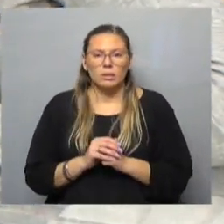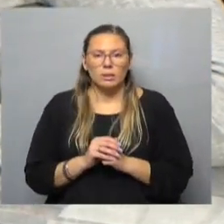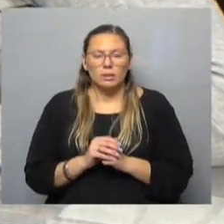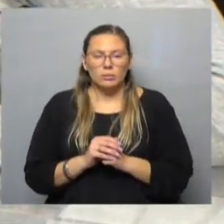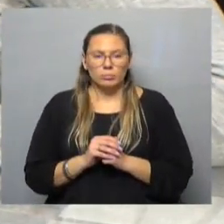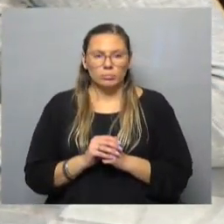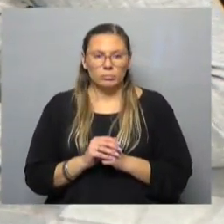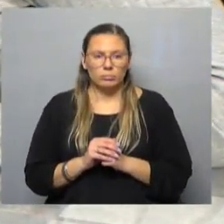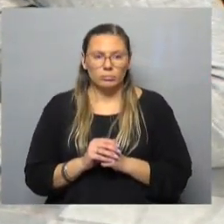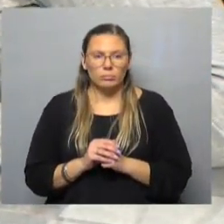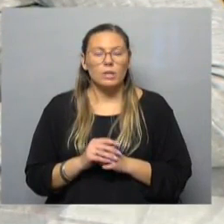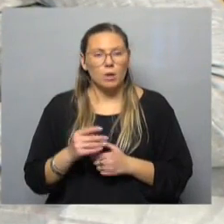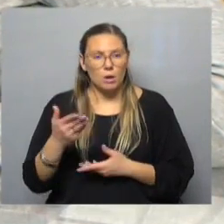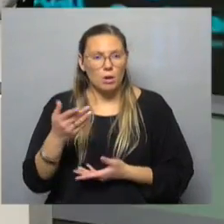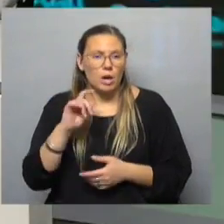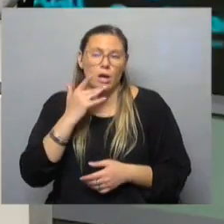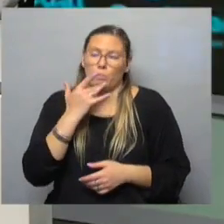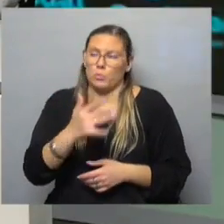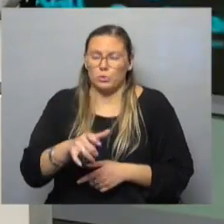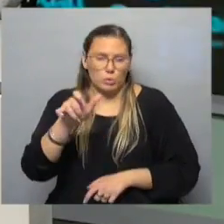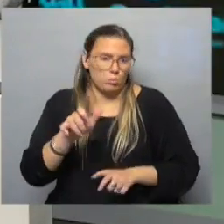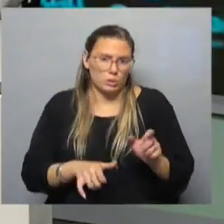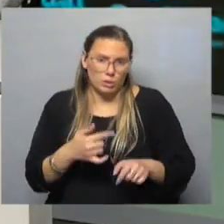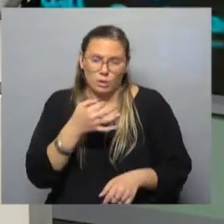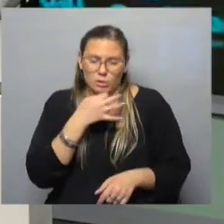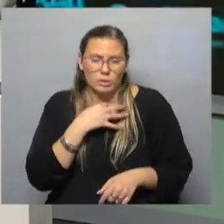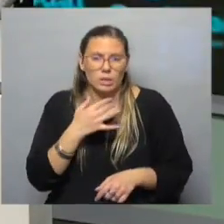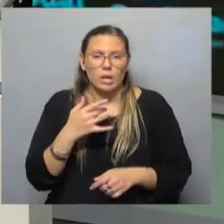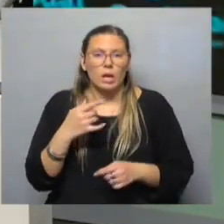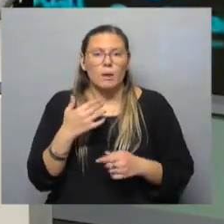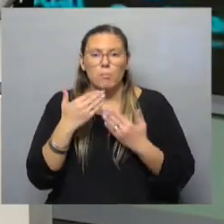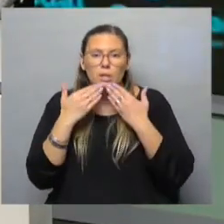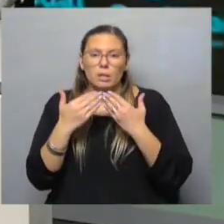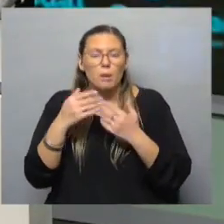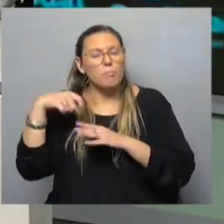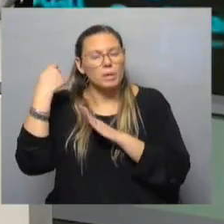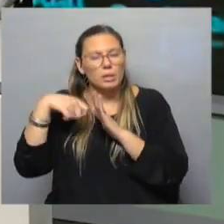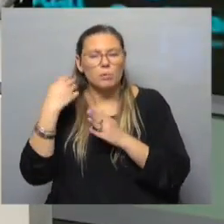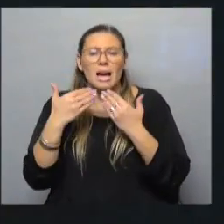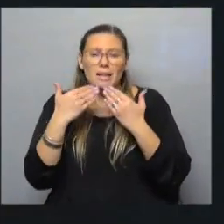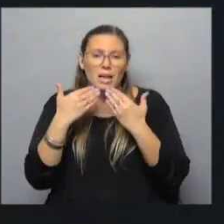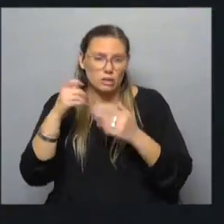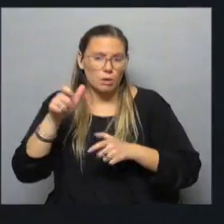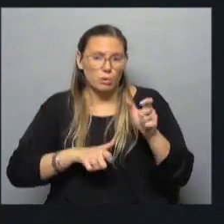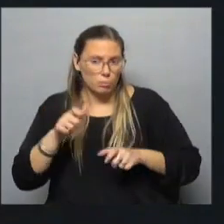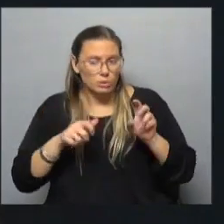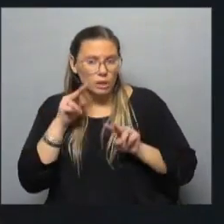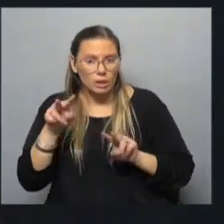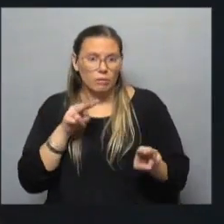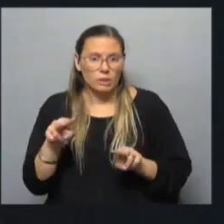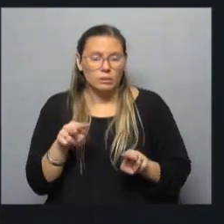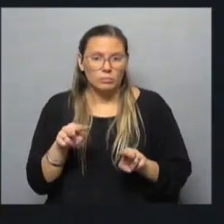viene siendo un feedback hermoso. La película viene siendo muy agradecida por su público,